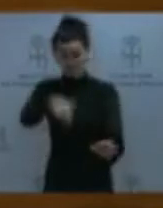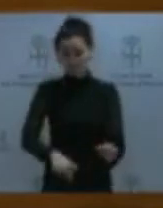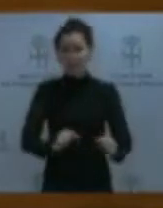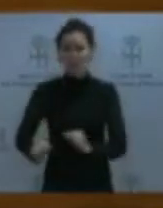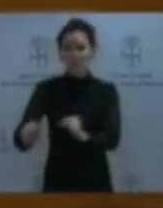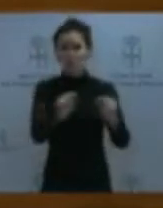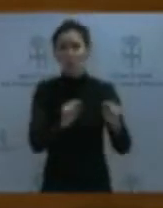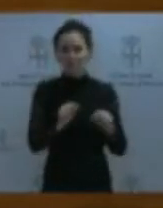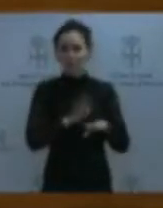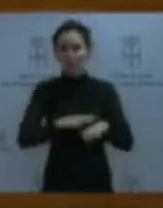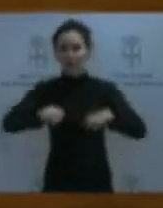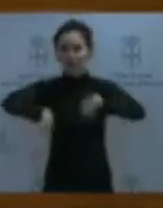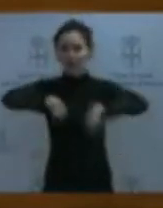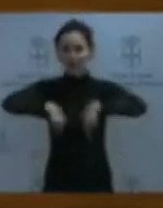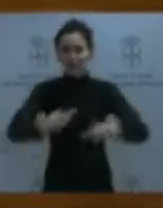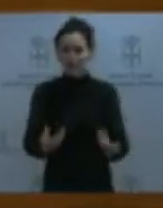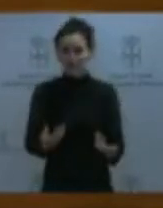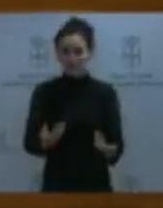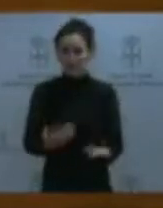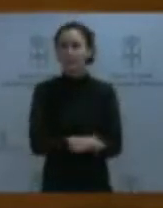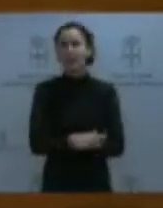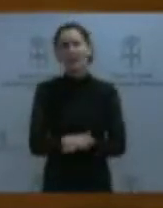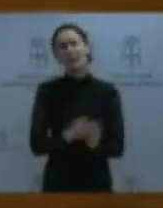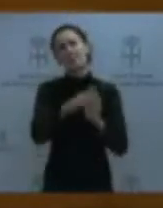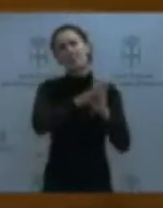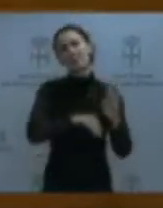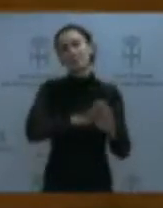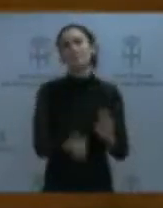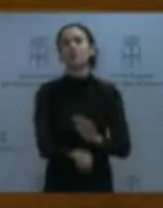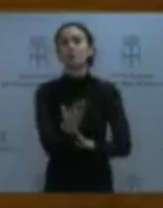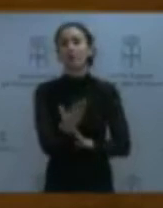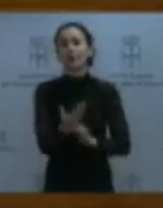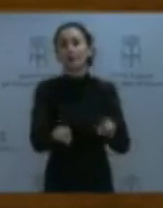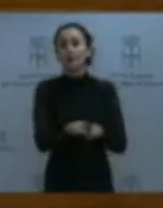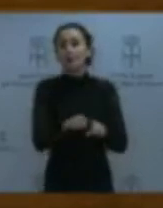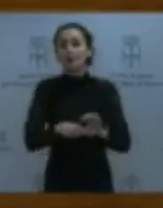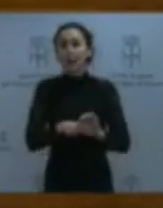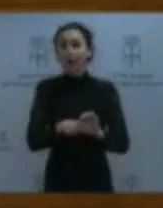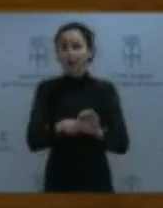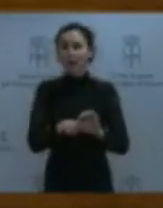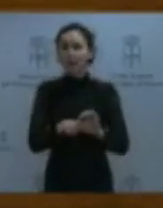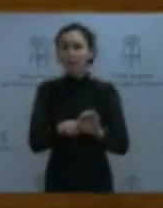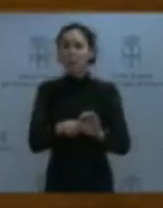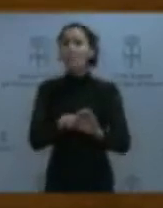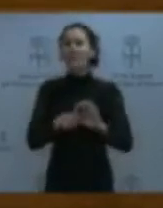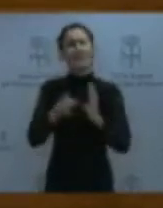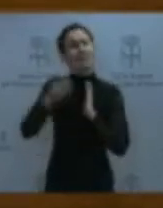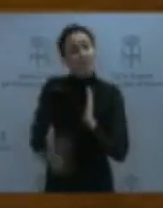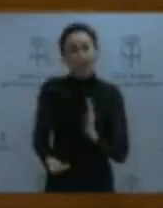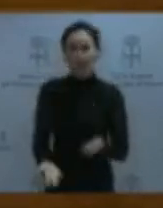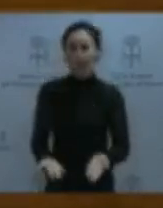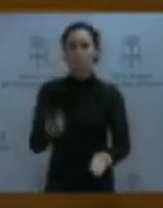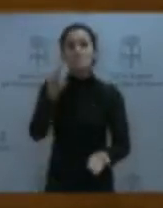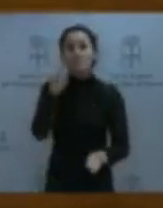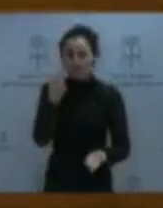de movilidad. Y ahí le hemos puesto medidas para crear puestos de trabajo y puestos de trabajo de calidad. Fíjese si me